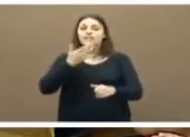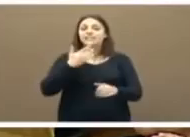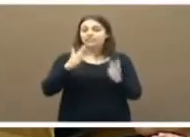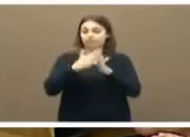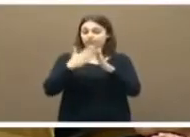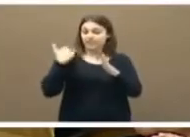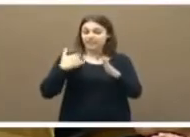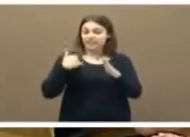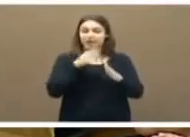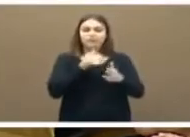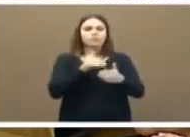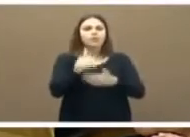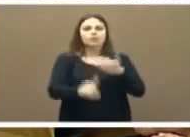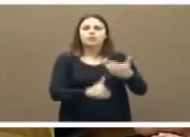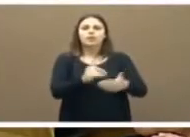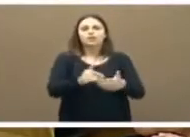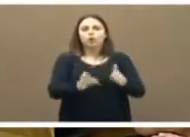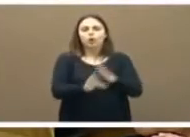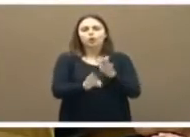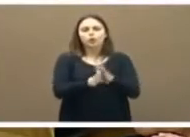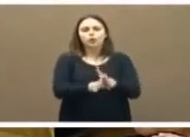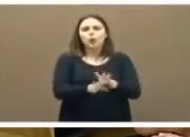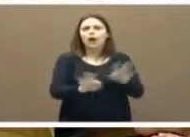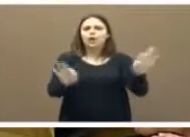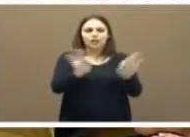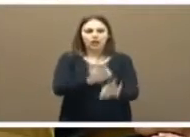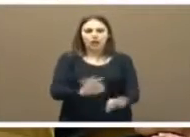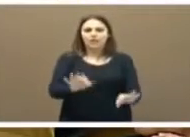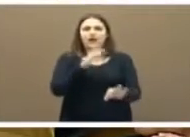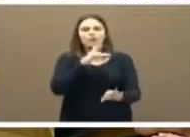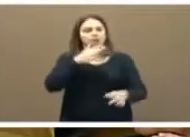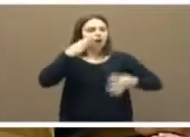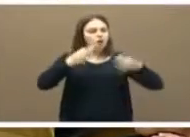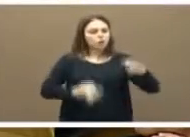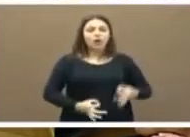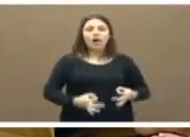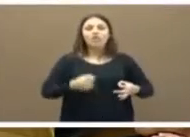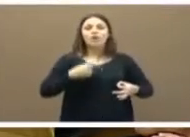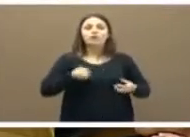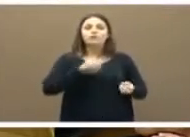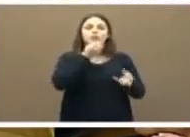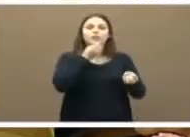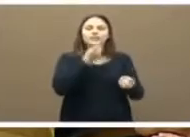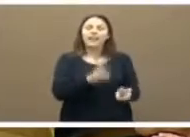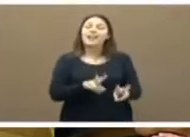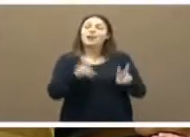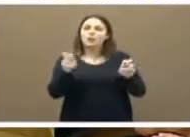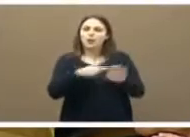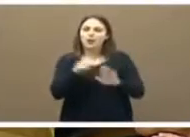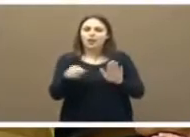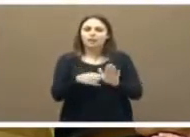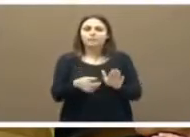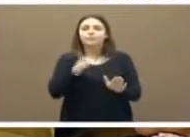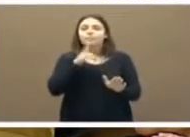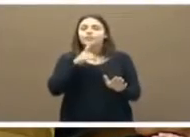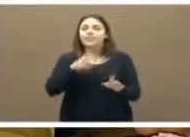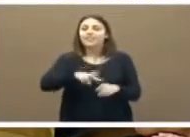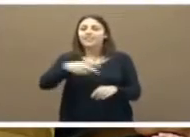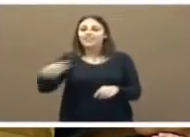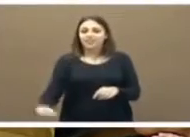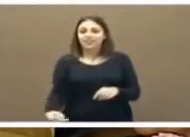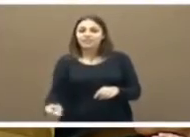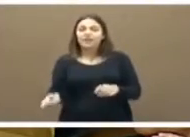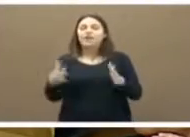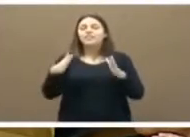domicilio, no se procede al lanzamiento y se comunica al juzgado el acuerdo que justifica la no ejecución. La alternativa habitacional en las viviendas sociales